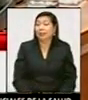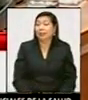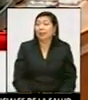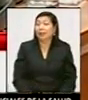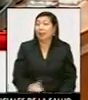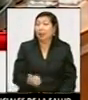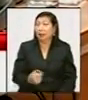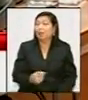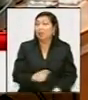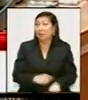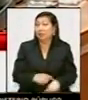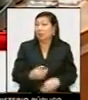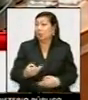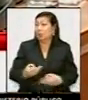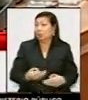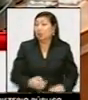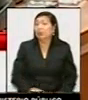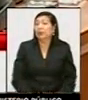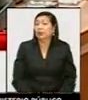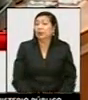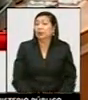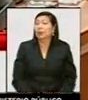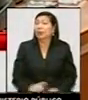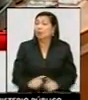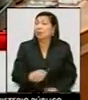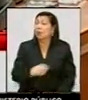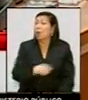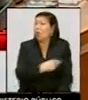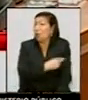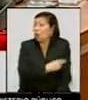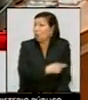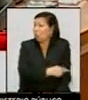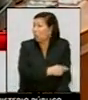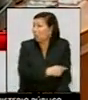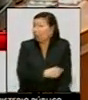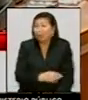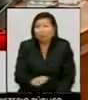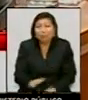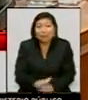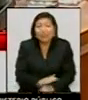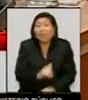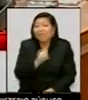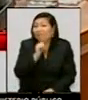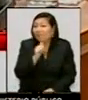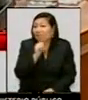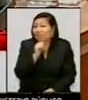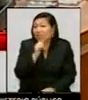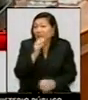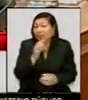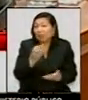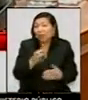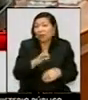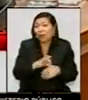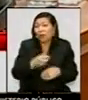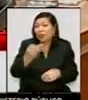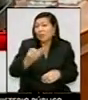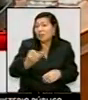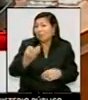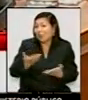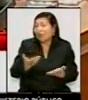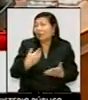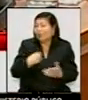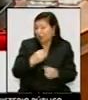hay plazas, hay presupuestadas en varios hospitales y que no son cubiertas por falta de justamente médicos especialistas, y se